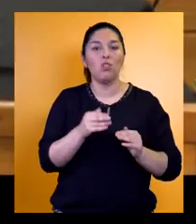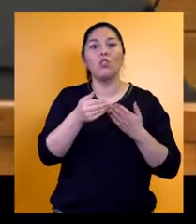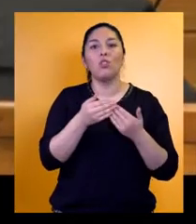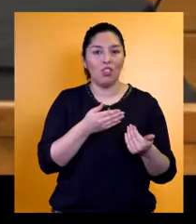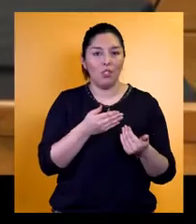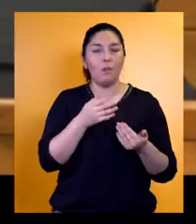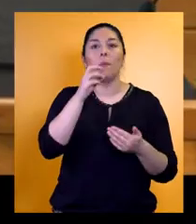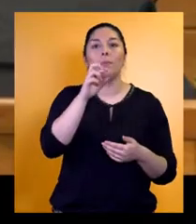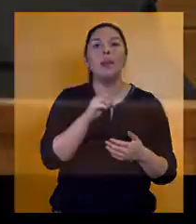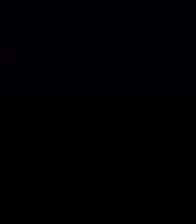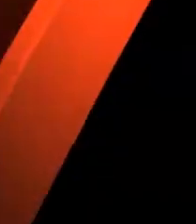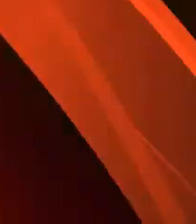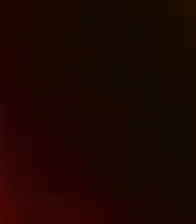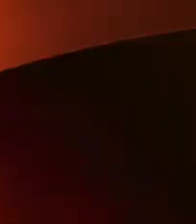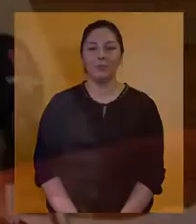Temuco.